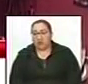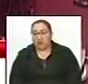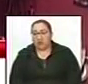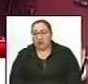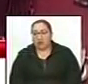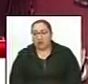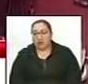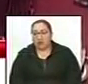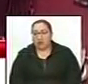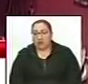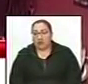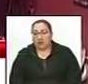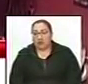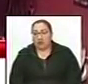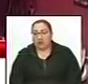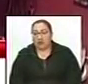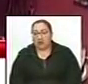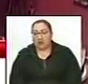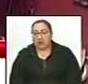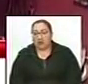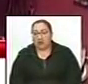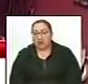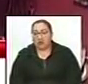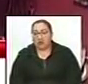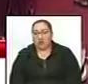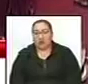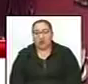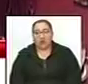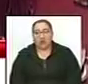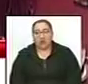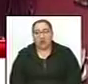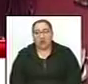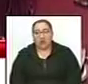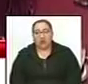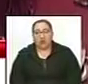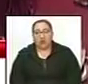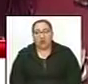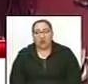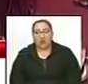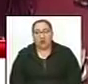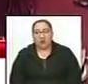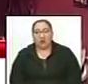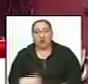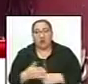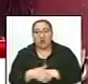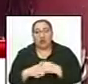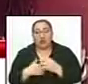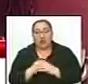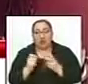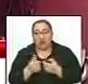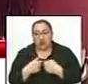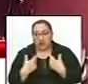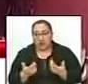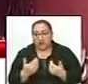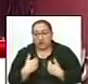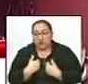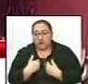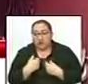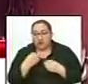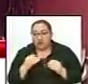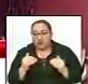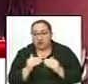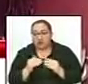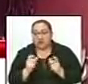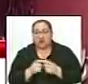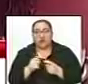Gracias, presidente. Un saludo a usted, a los colegas y a todas las personas que nos acompañan en esta sala. Bueno, yo en la misma